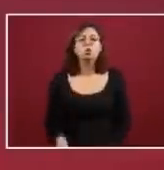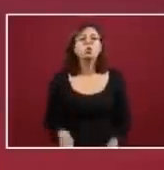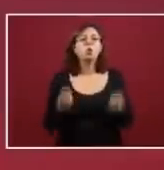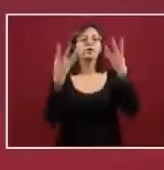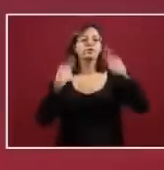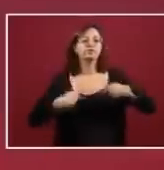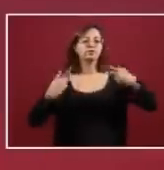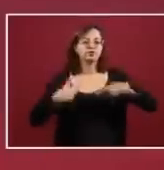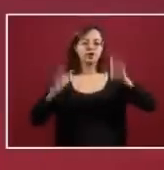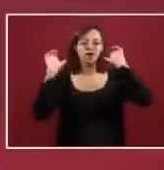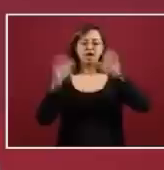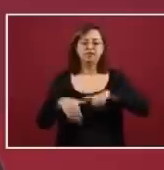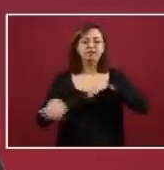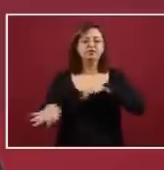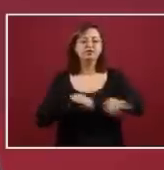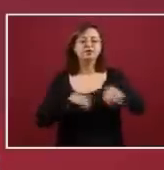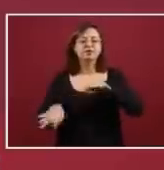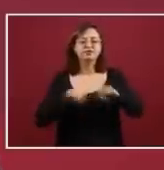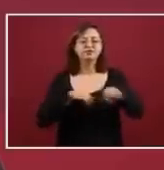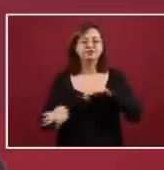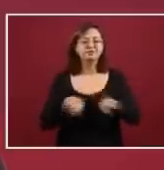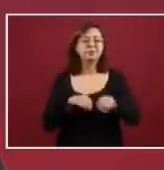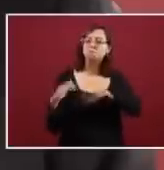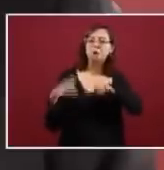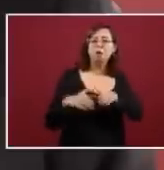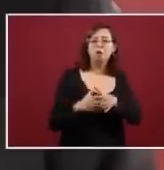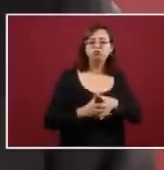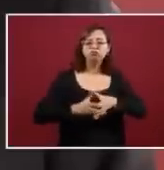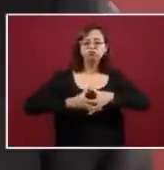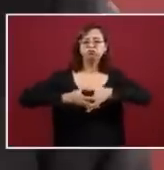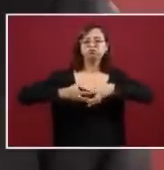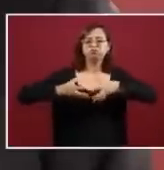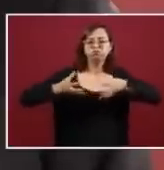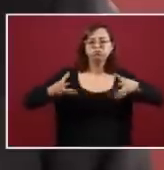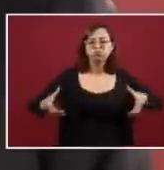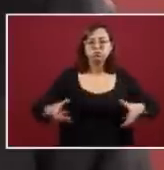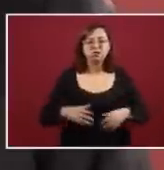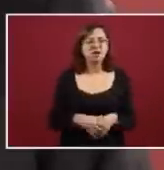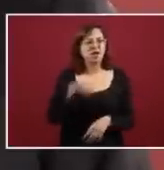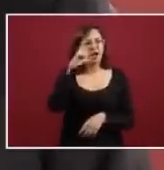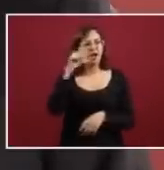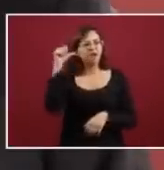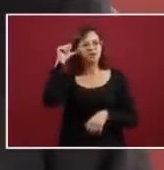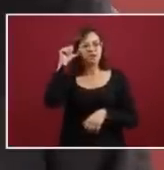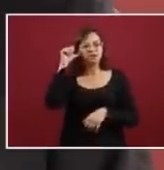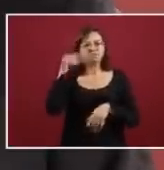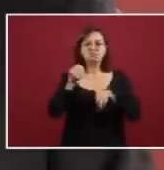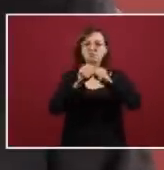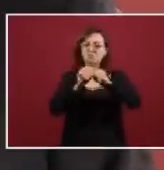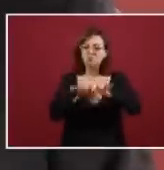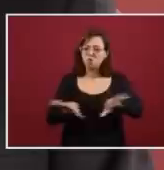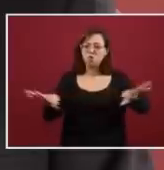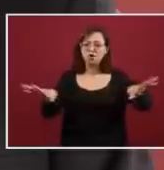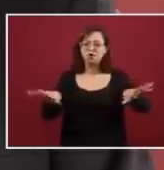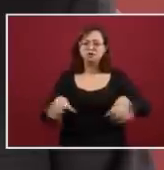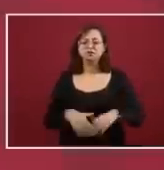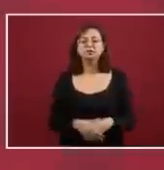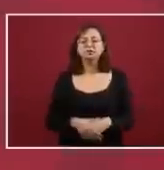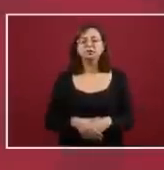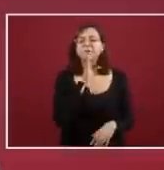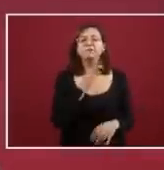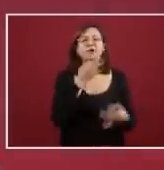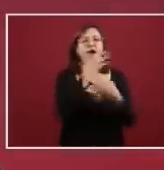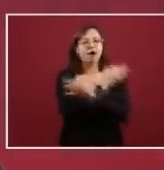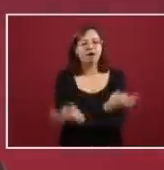empleo. Estamos creciendo. Se dio a conocer, creo que ayer, a las 12 del